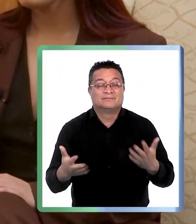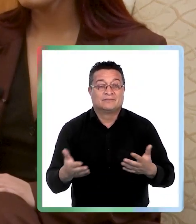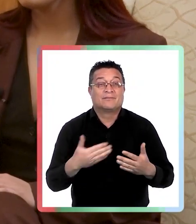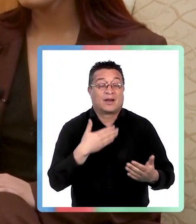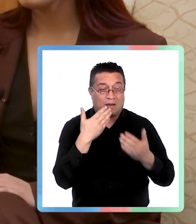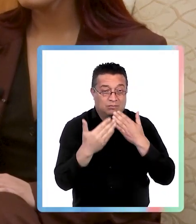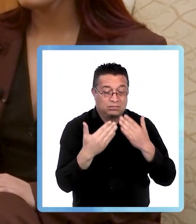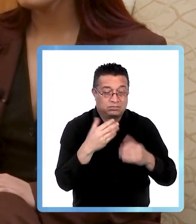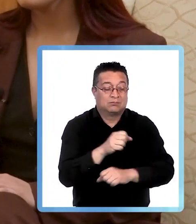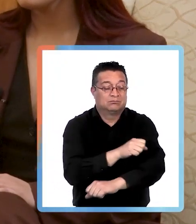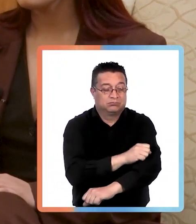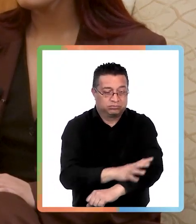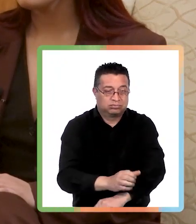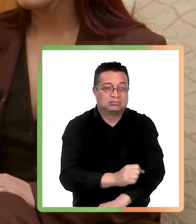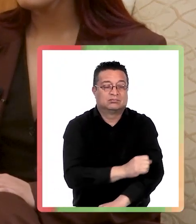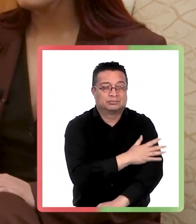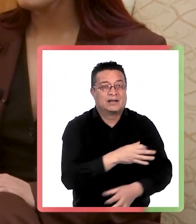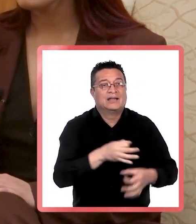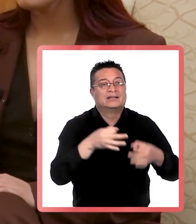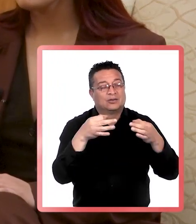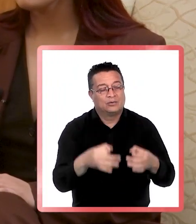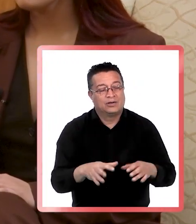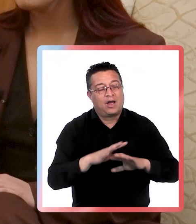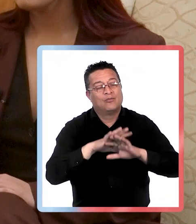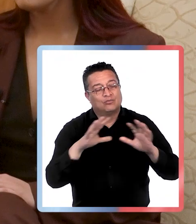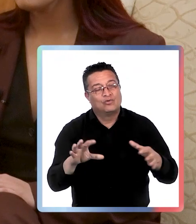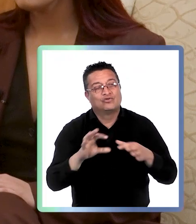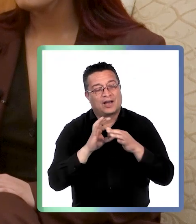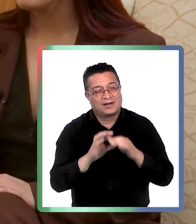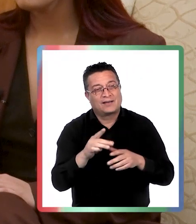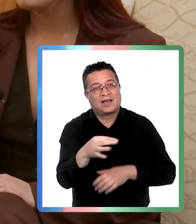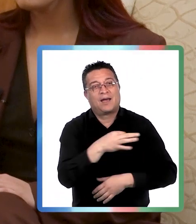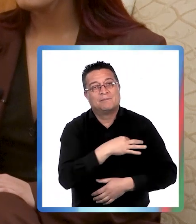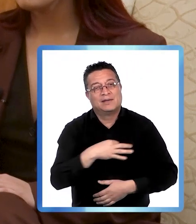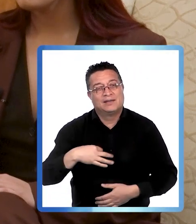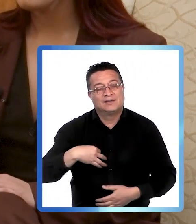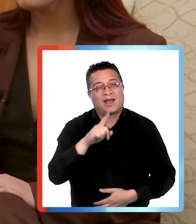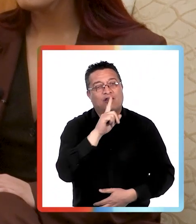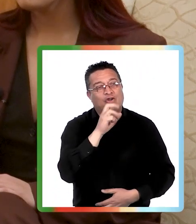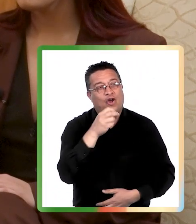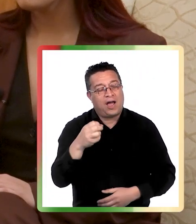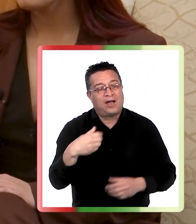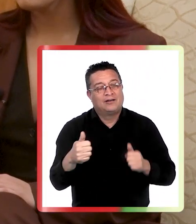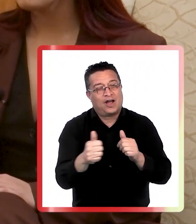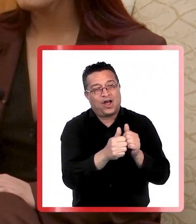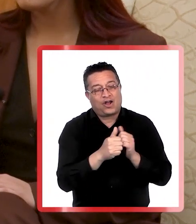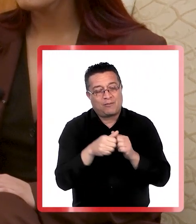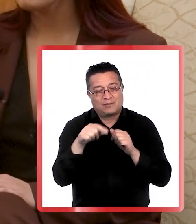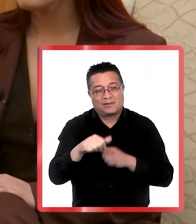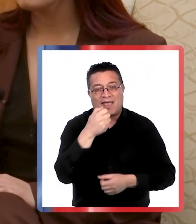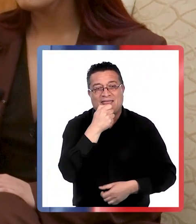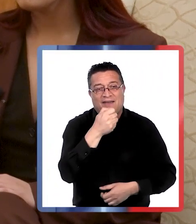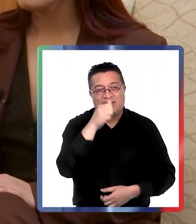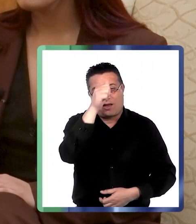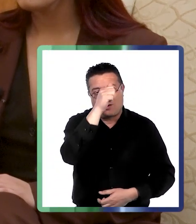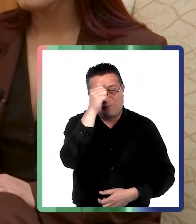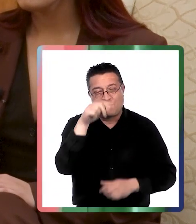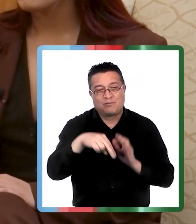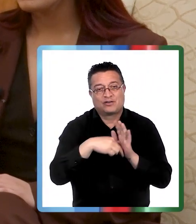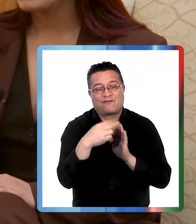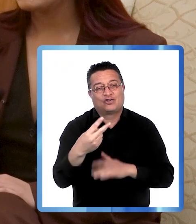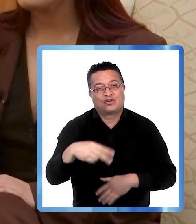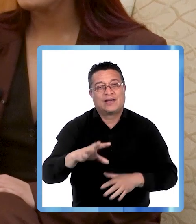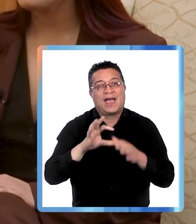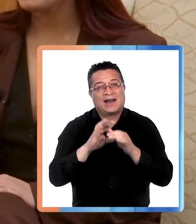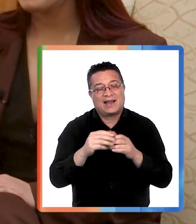de descentralización, pudimos hablar de seguridad. Muchísimas gracias a la ministra Carolina Toá por acompañarnos en la entrevista del día domingo en Portavoz